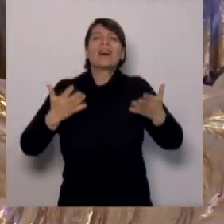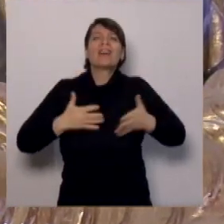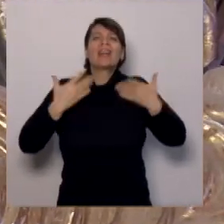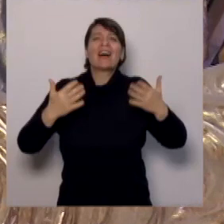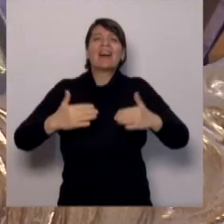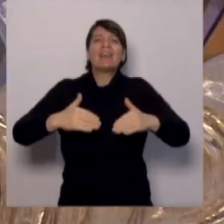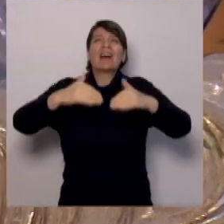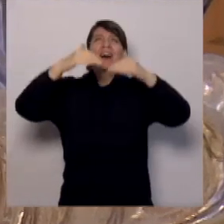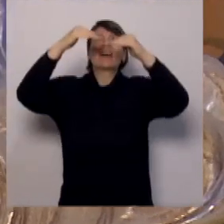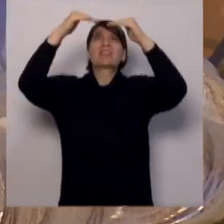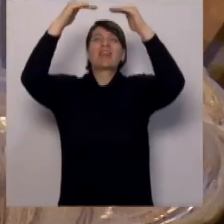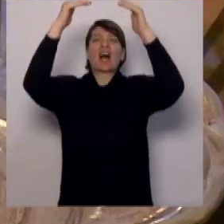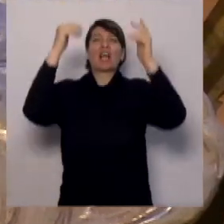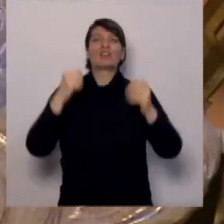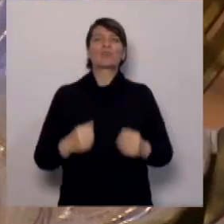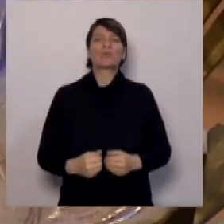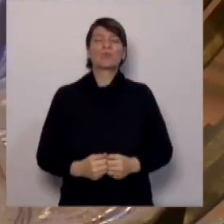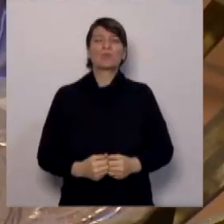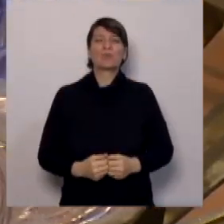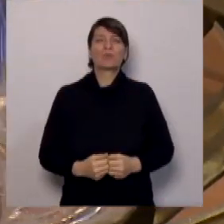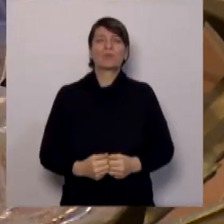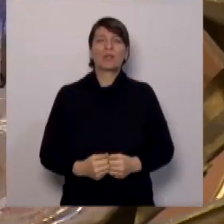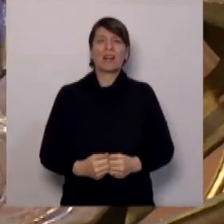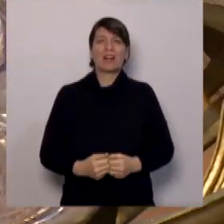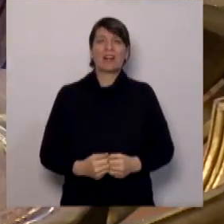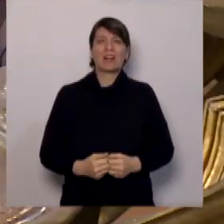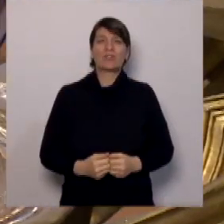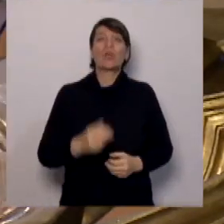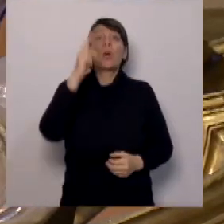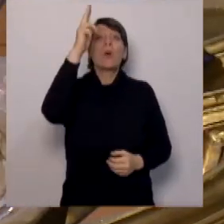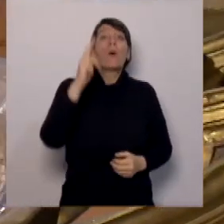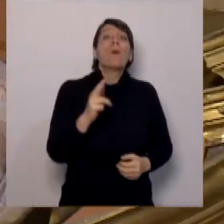Señor, hosana en las